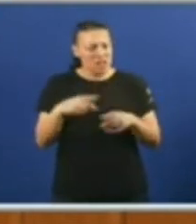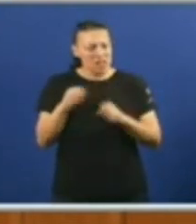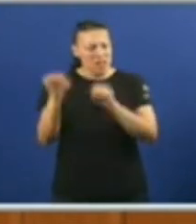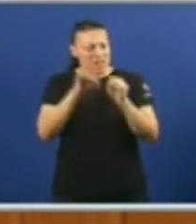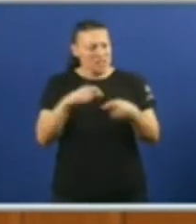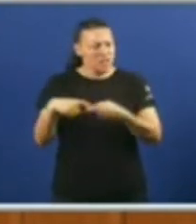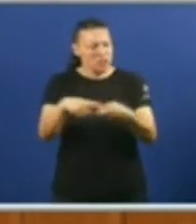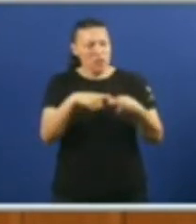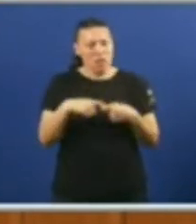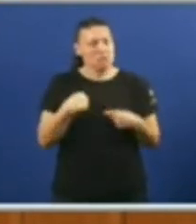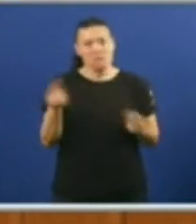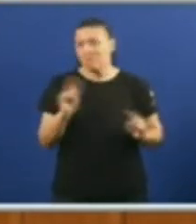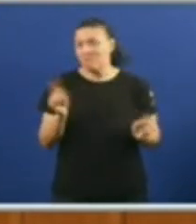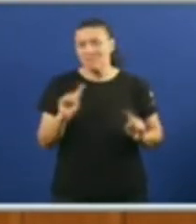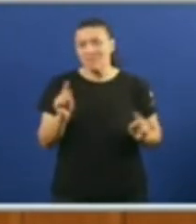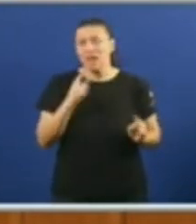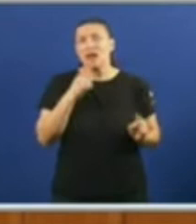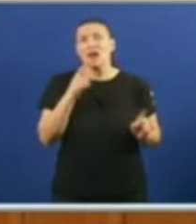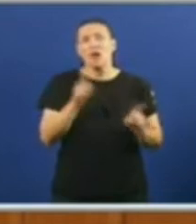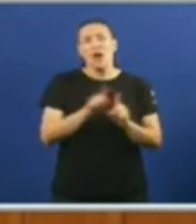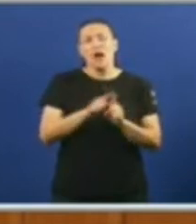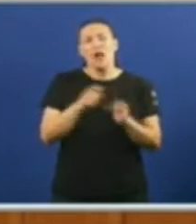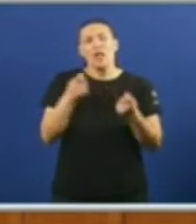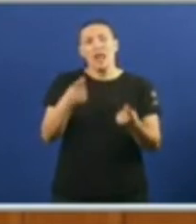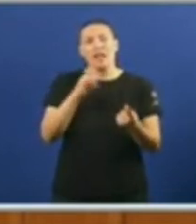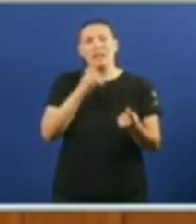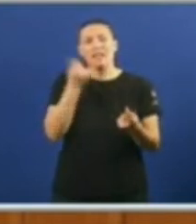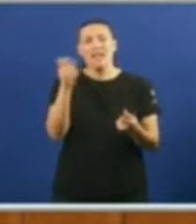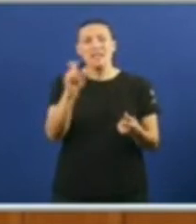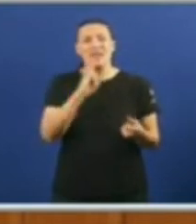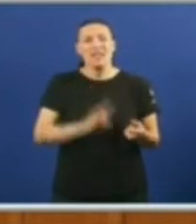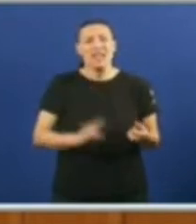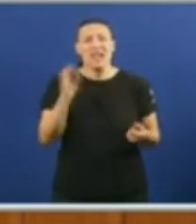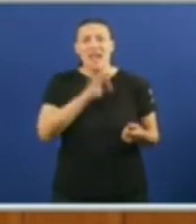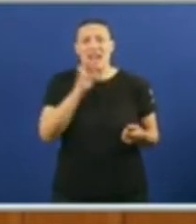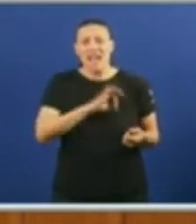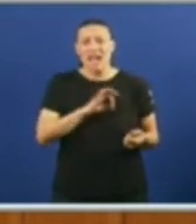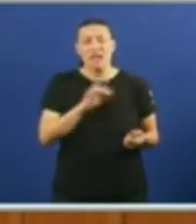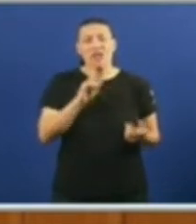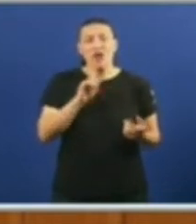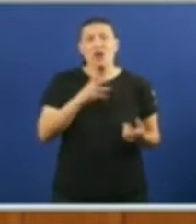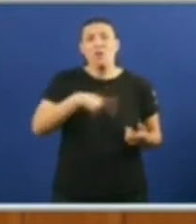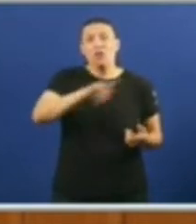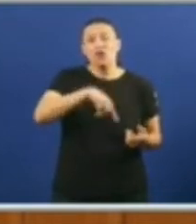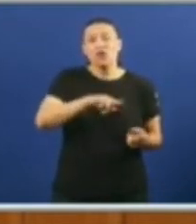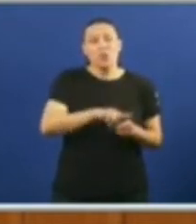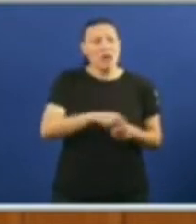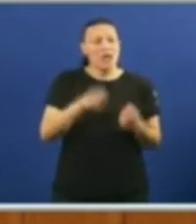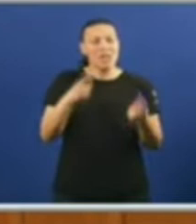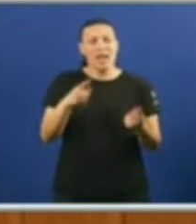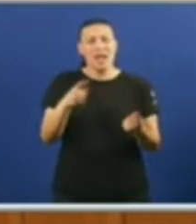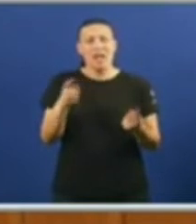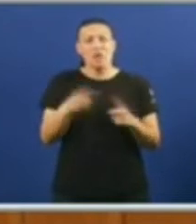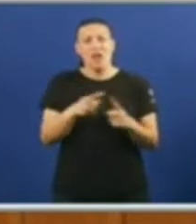Partido Popular impedindo que teñamos unha tarifa eléctrica galega, sino que o que vostedes están defendendo é un